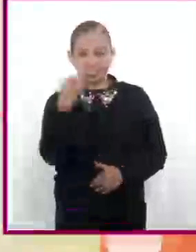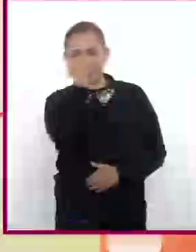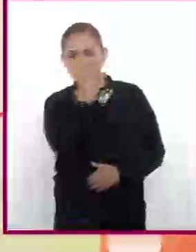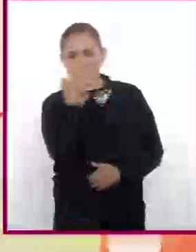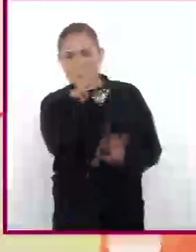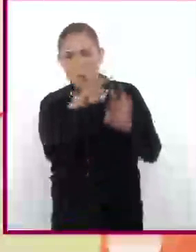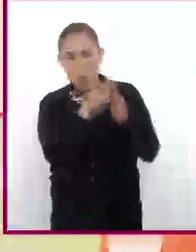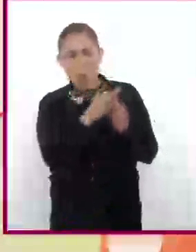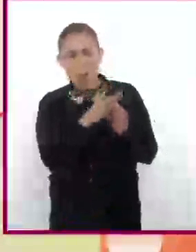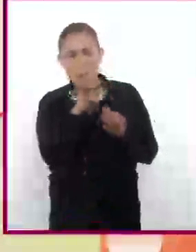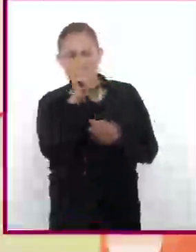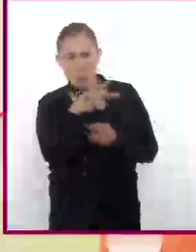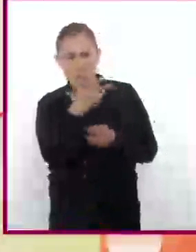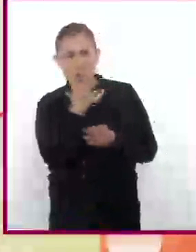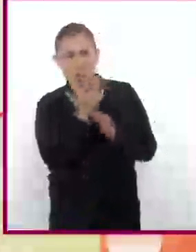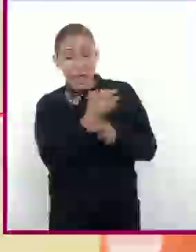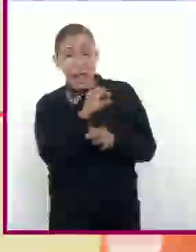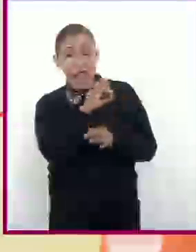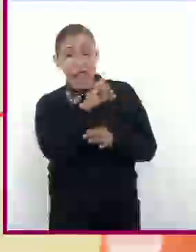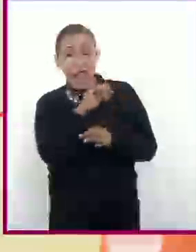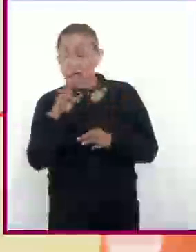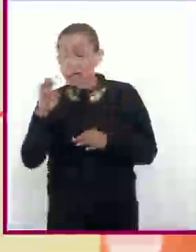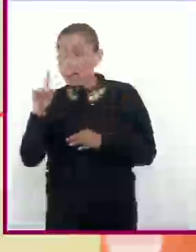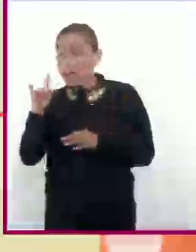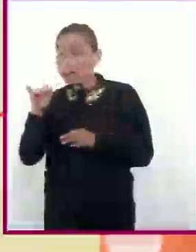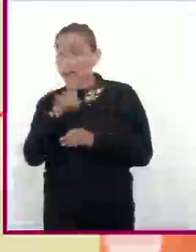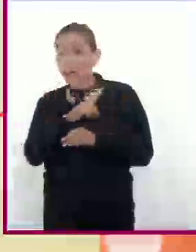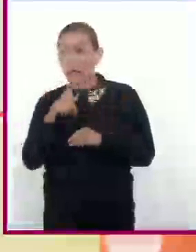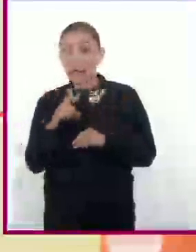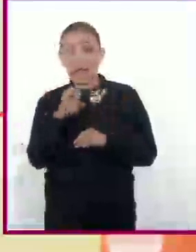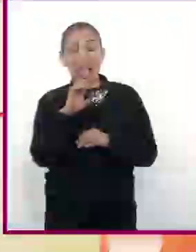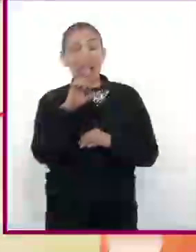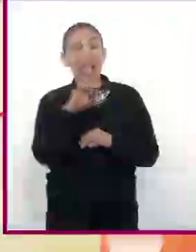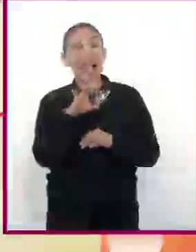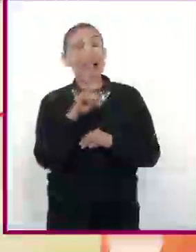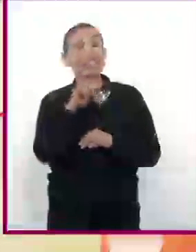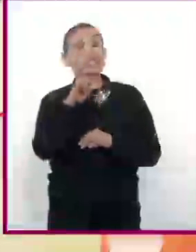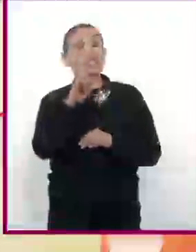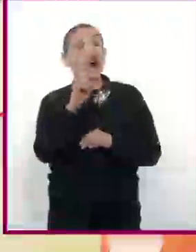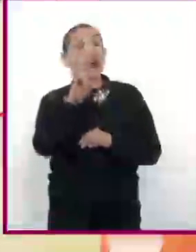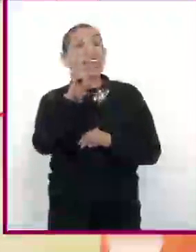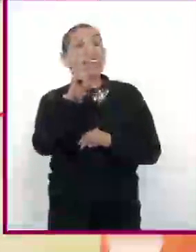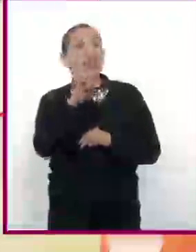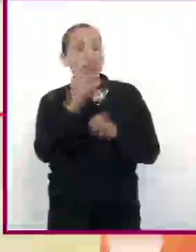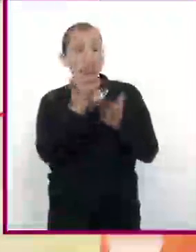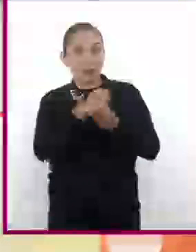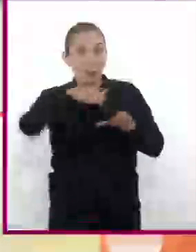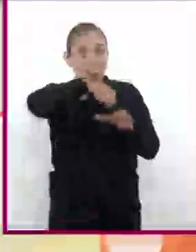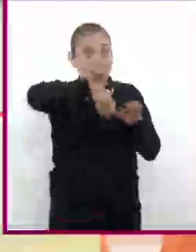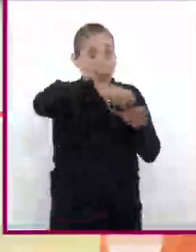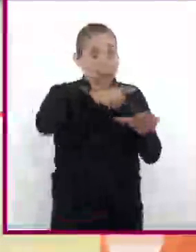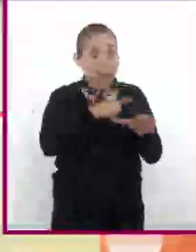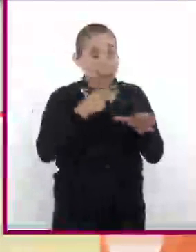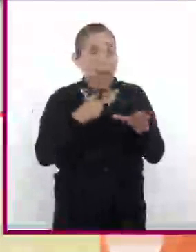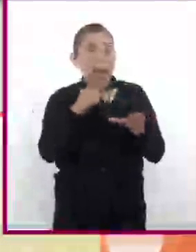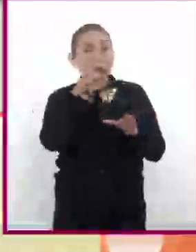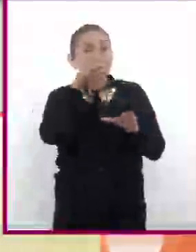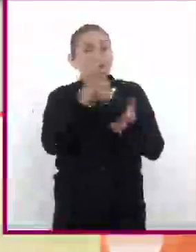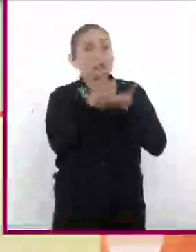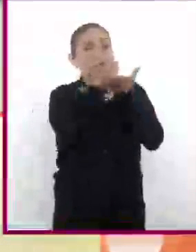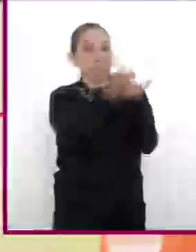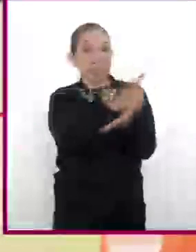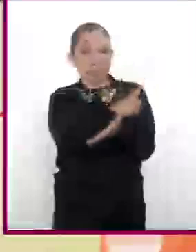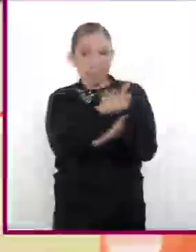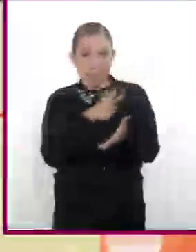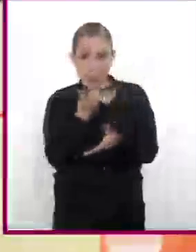el modelo de Arrhenius, todos los ácidos y las bases deben ser electrolitos, es decir, en disolución deben conducir la corriente